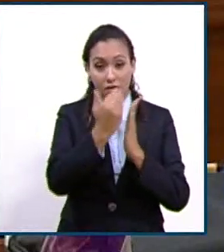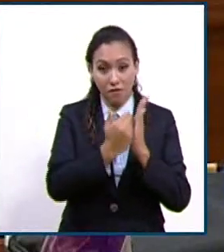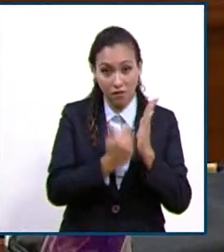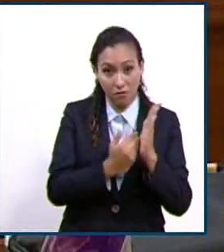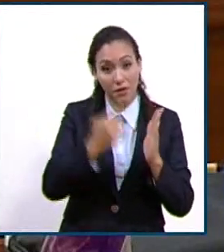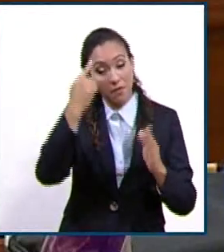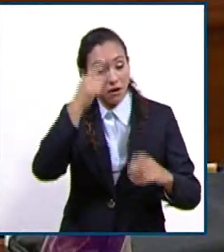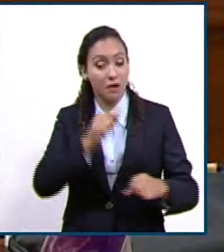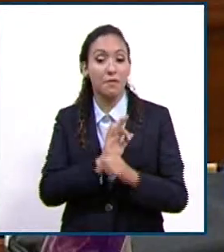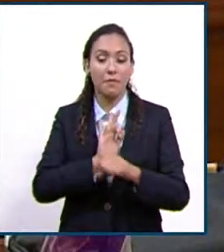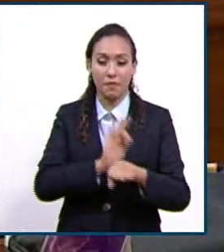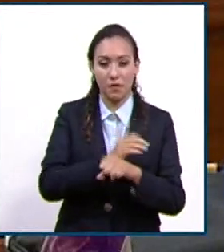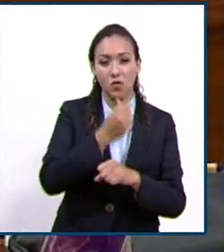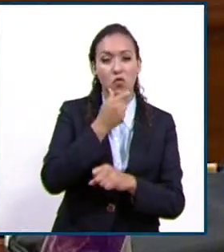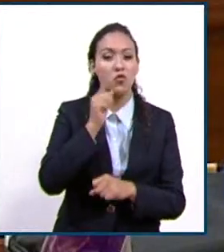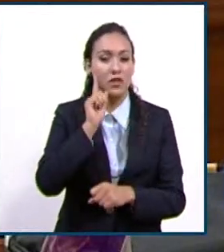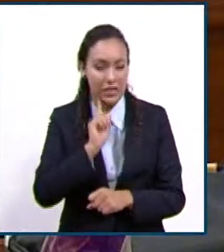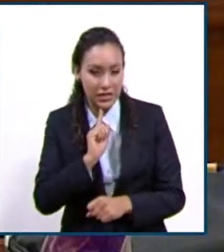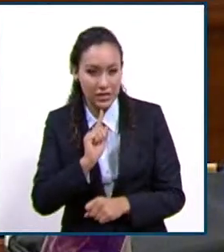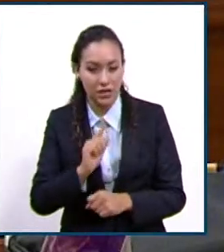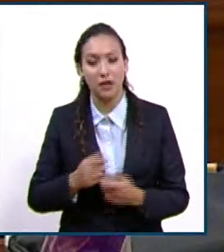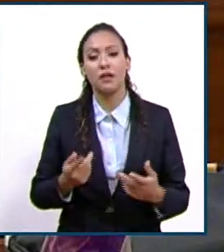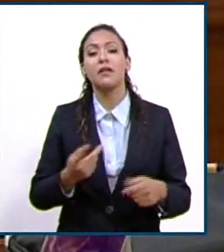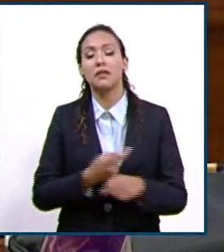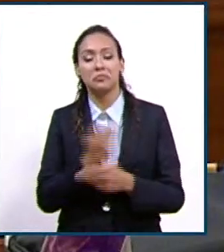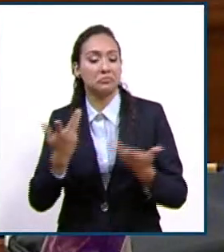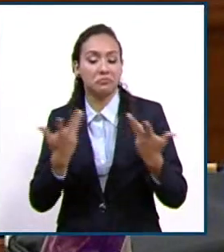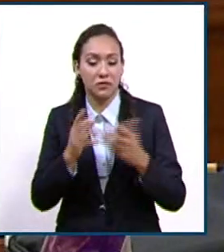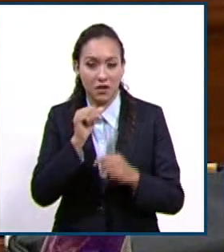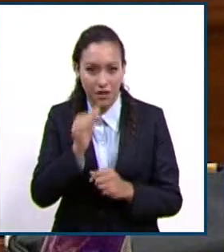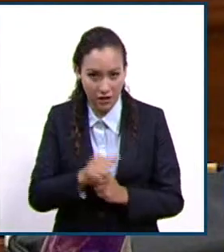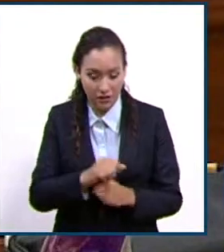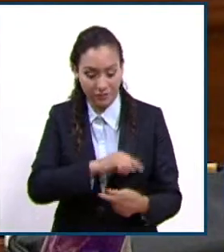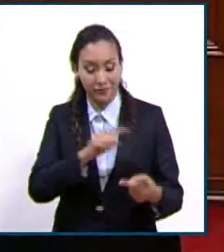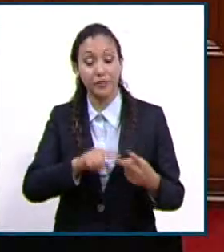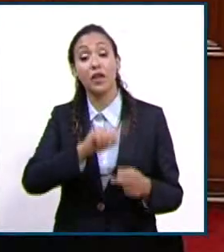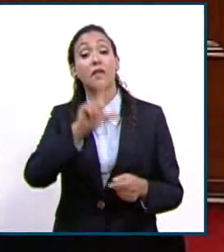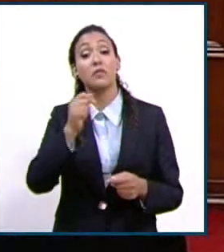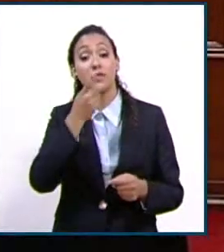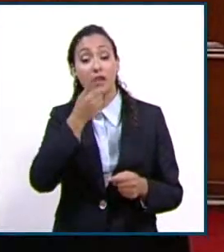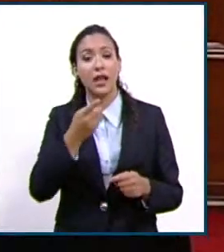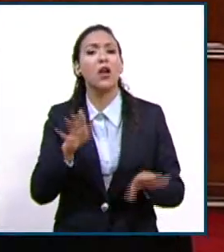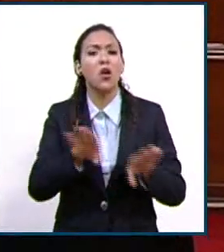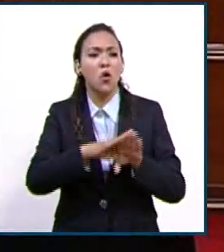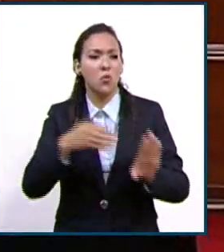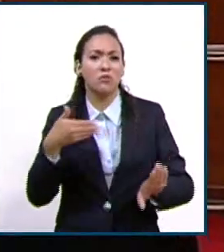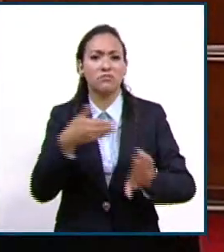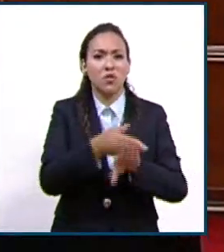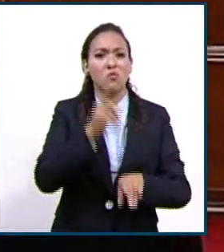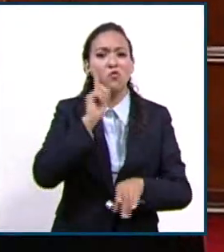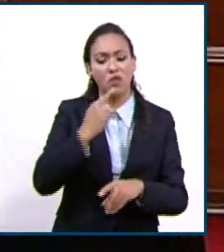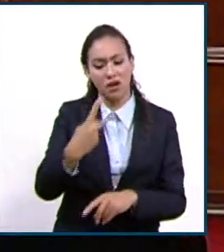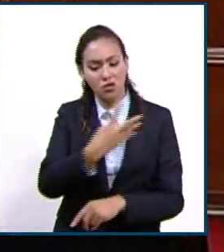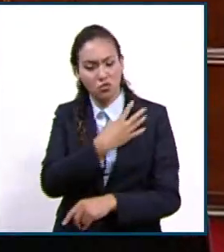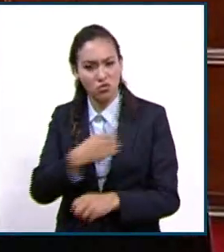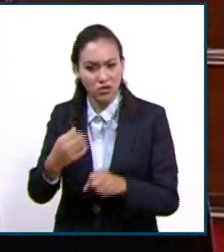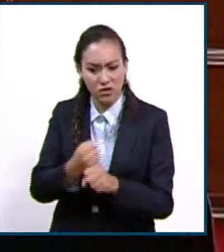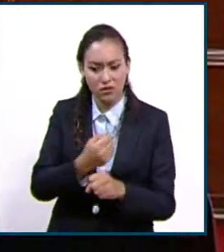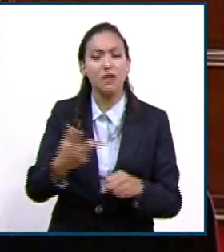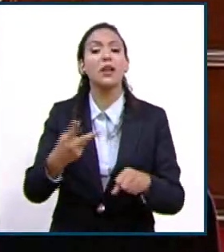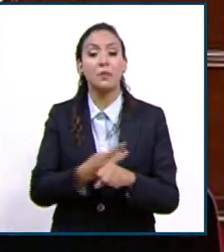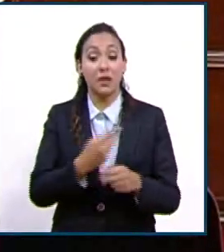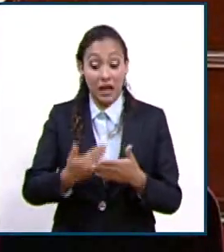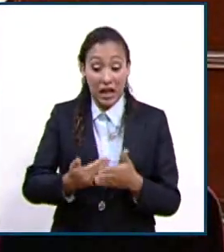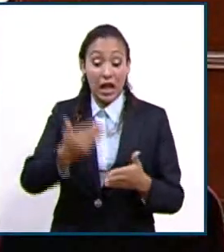el Congreso local no incurrió en una doble tipificación al adicionar el tipo penal de violencia vicaria, aun cuando ya existía el tipo penal